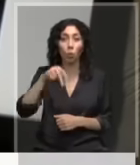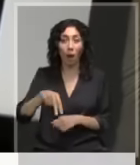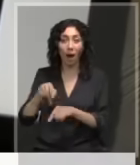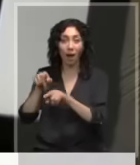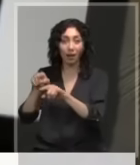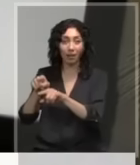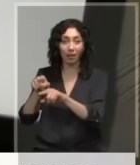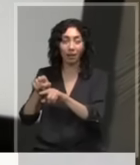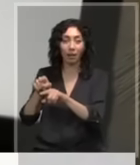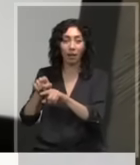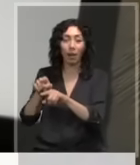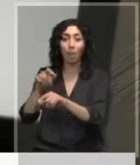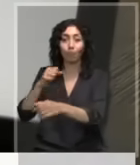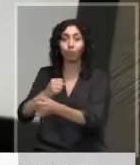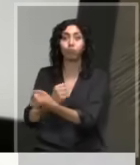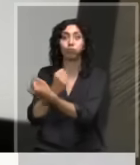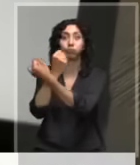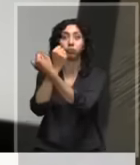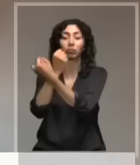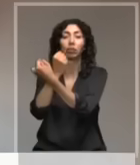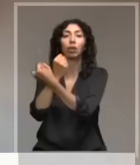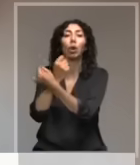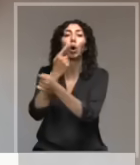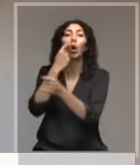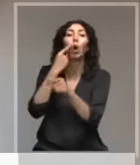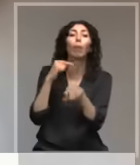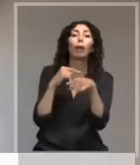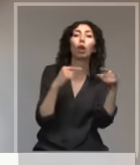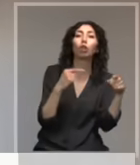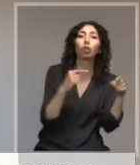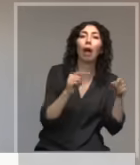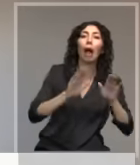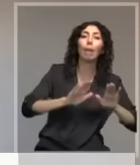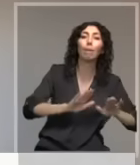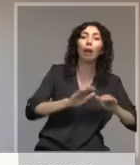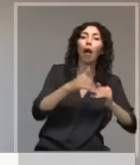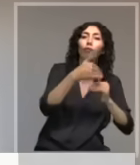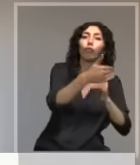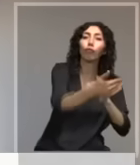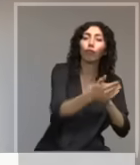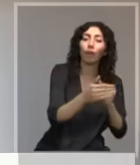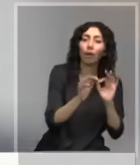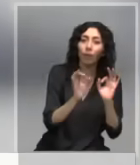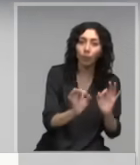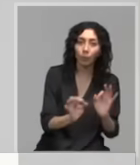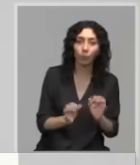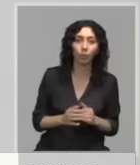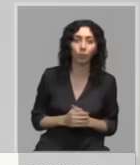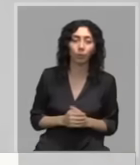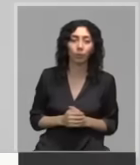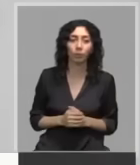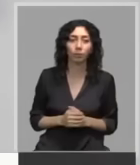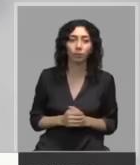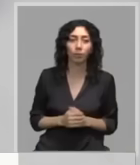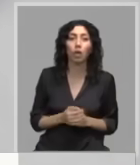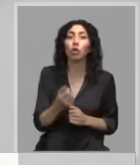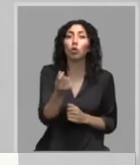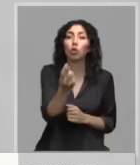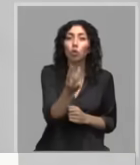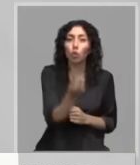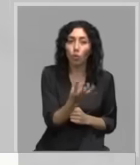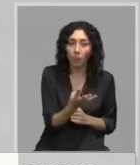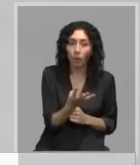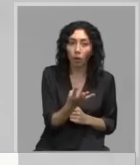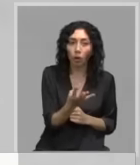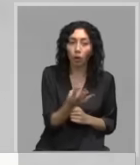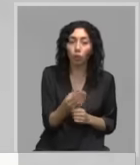fiel soldado esperó afuera de la sala del Centro de Justicia, donde se estaba realizando la audiencia. Le dejó un número. Muchas